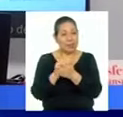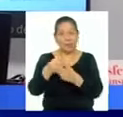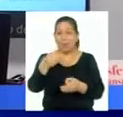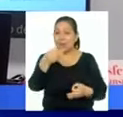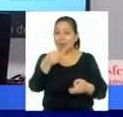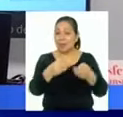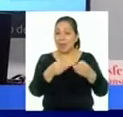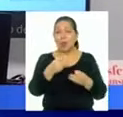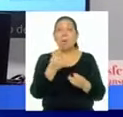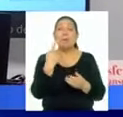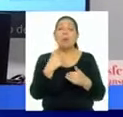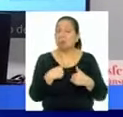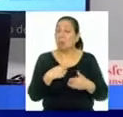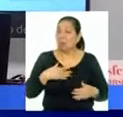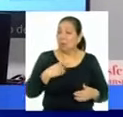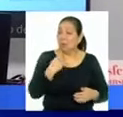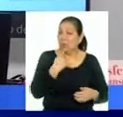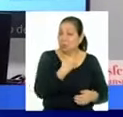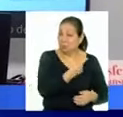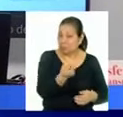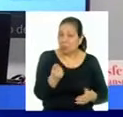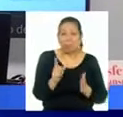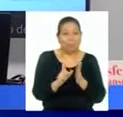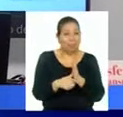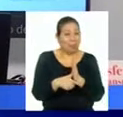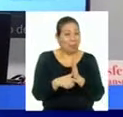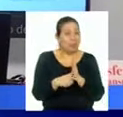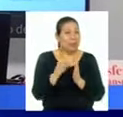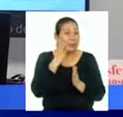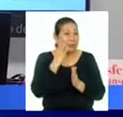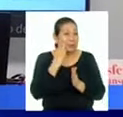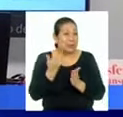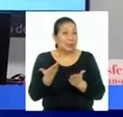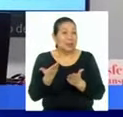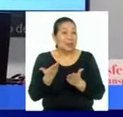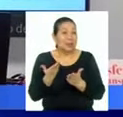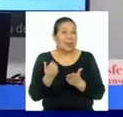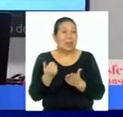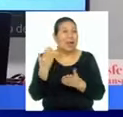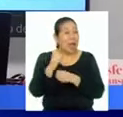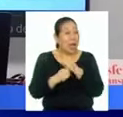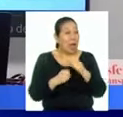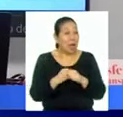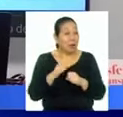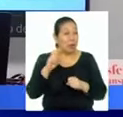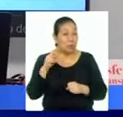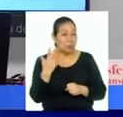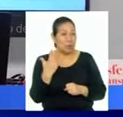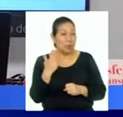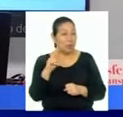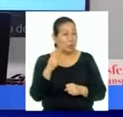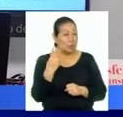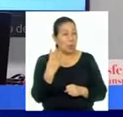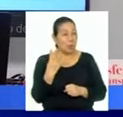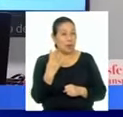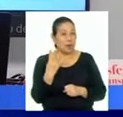justicia, puedo decirles que después de aquella experiencia del Seriajus en el año